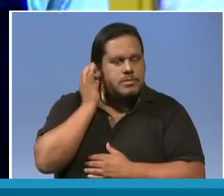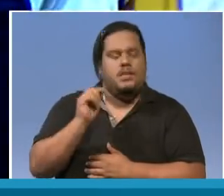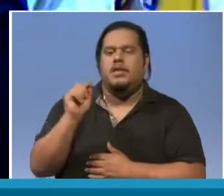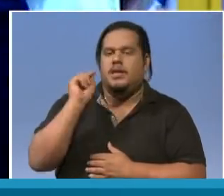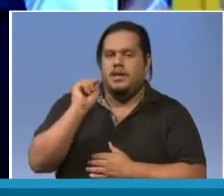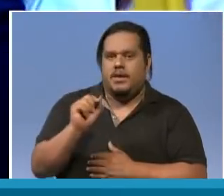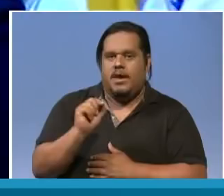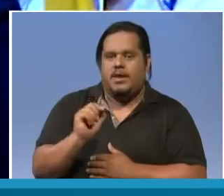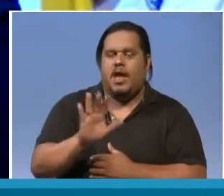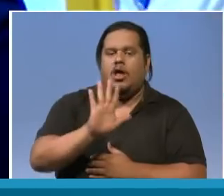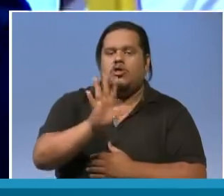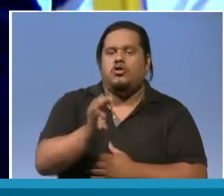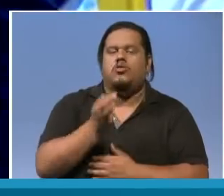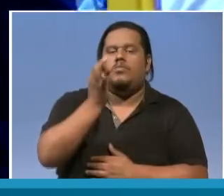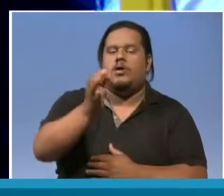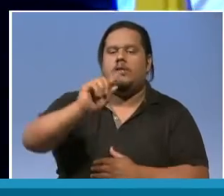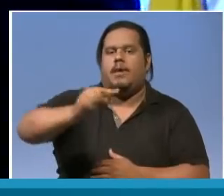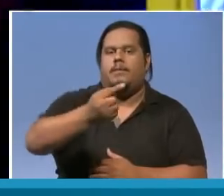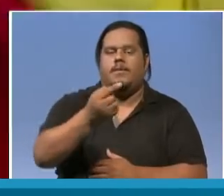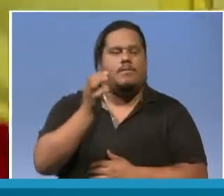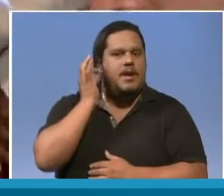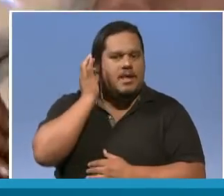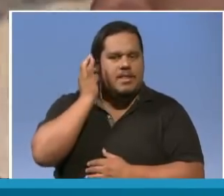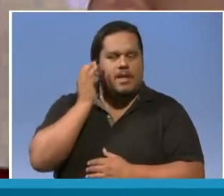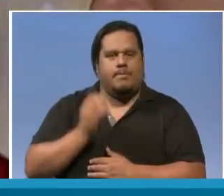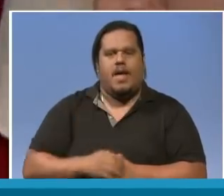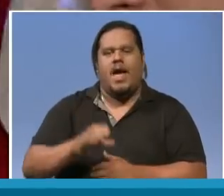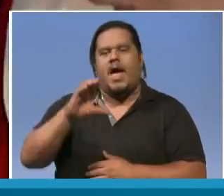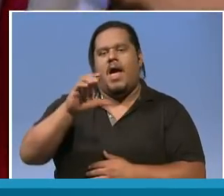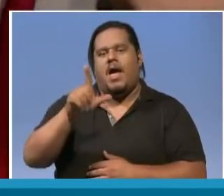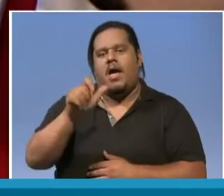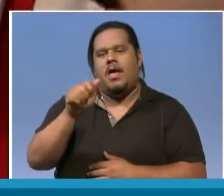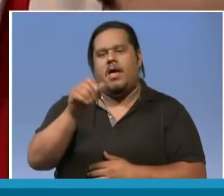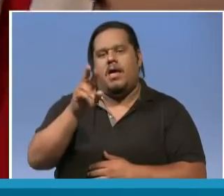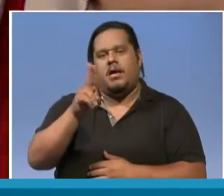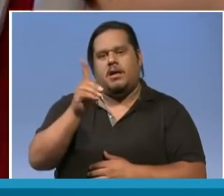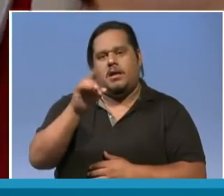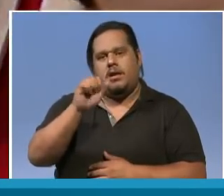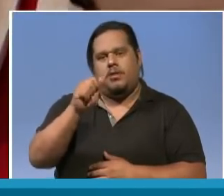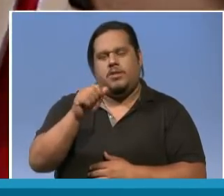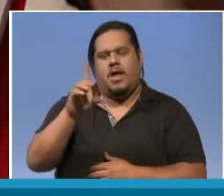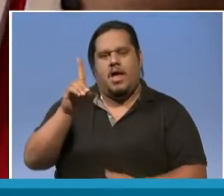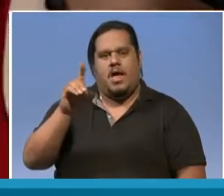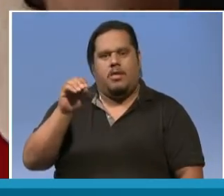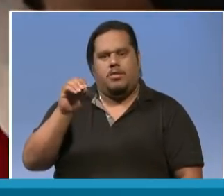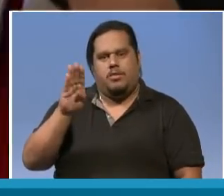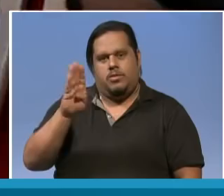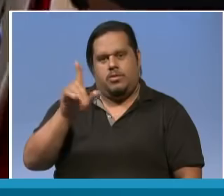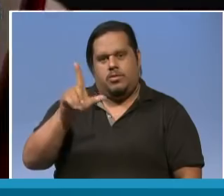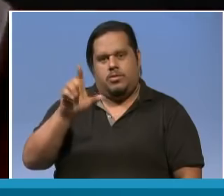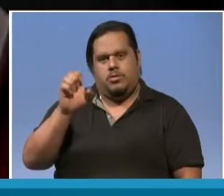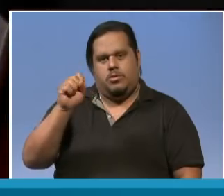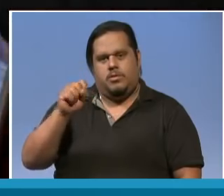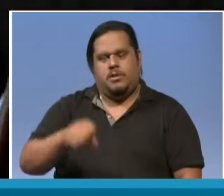será su próxima primera dama, Claudia Dobles.